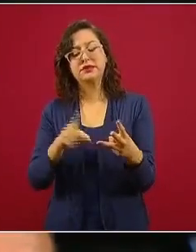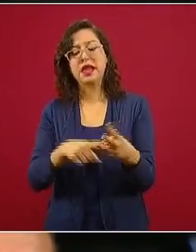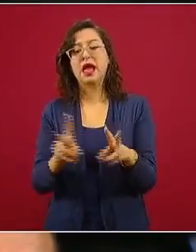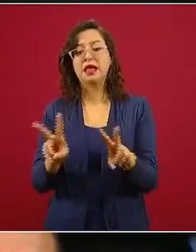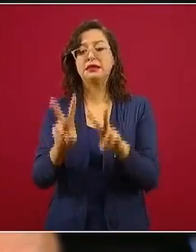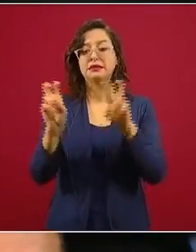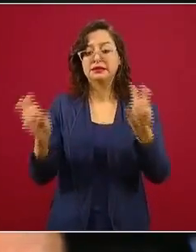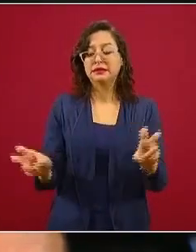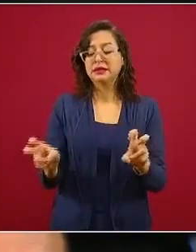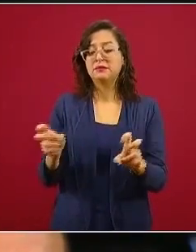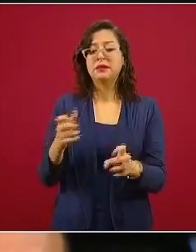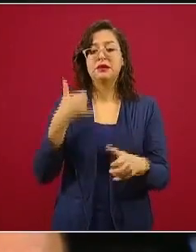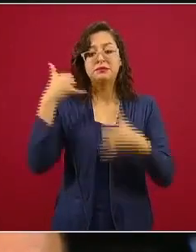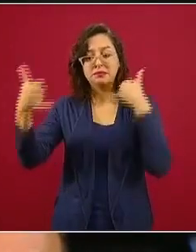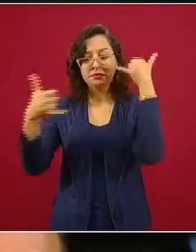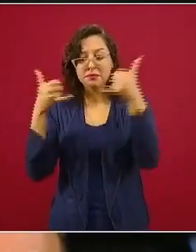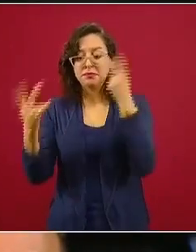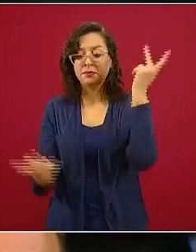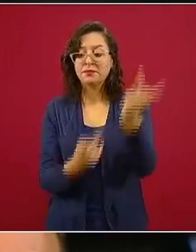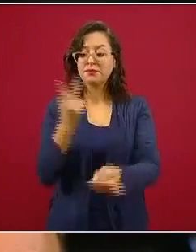trabajo informal alcanzó